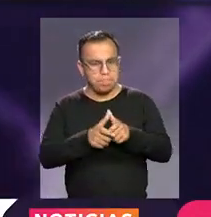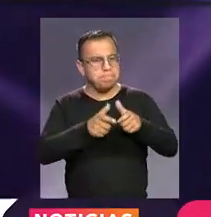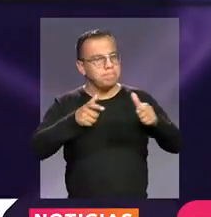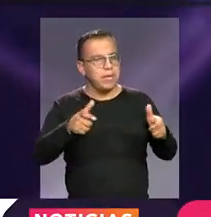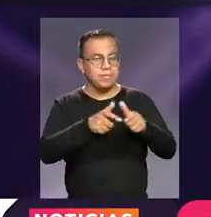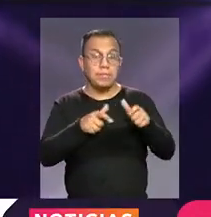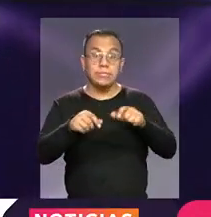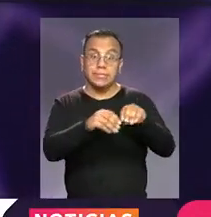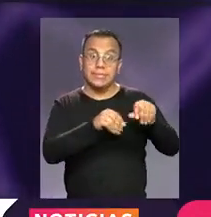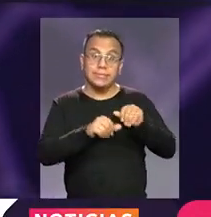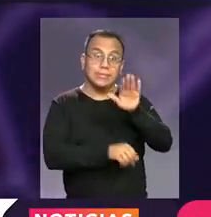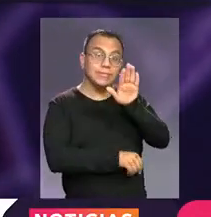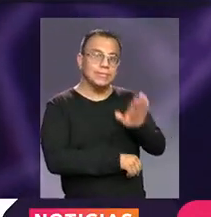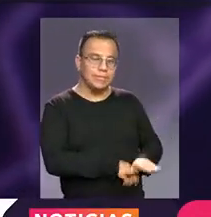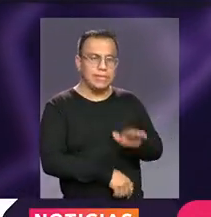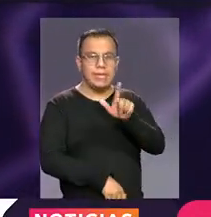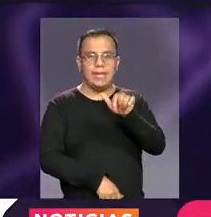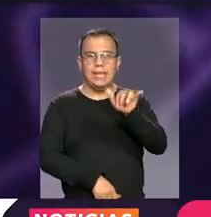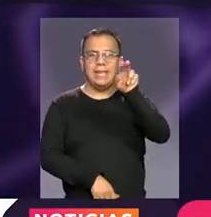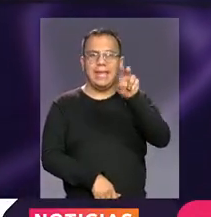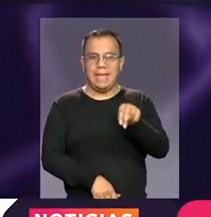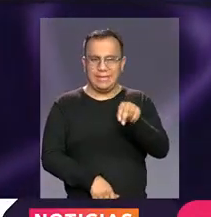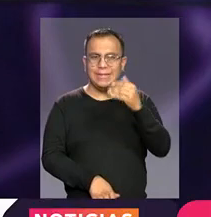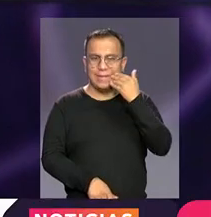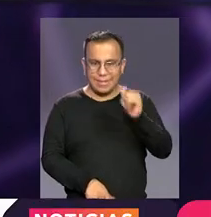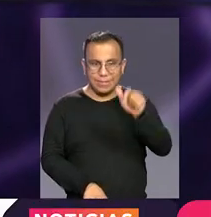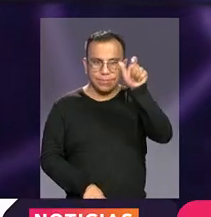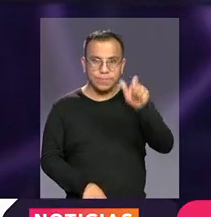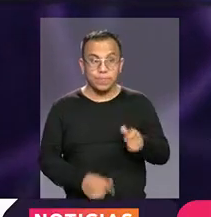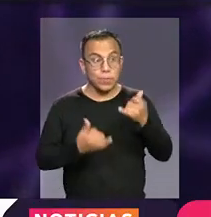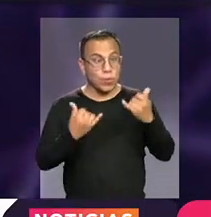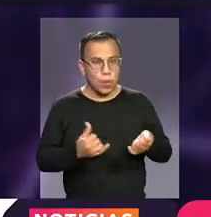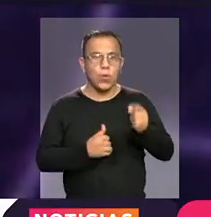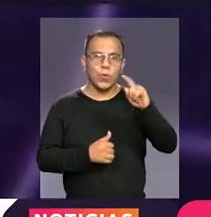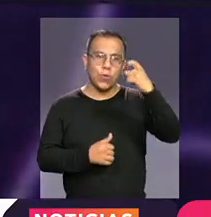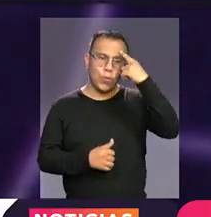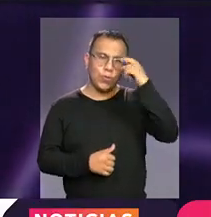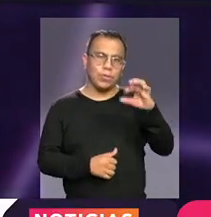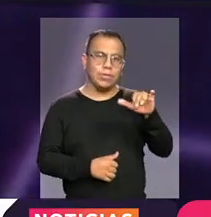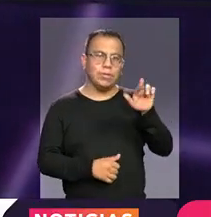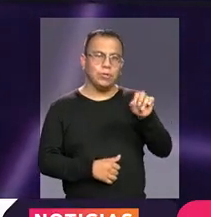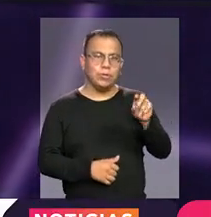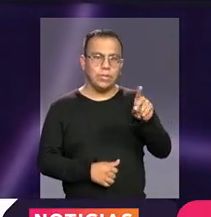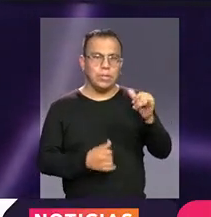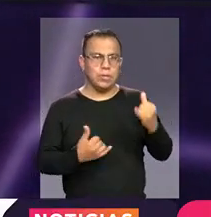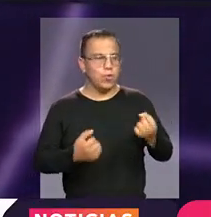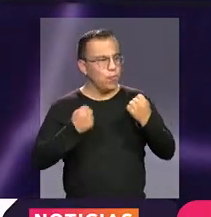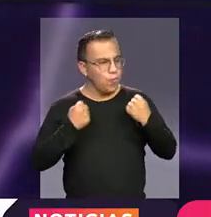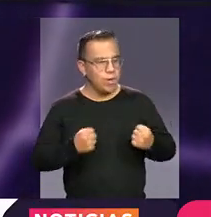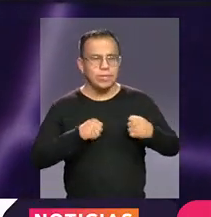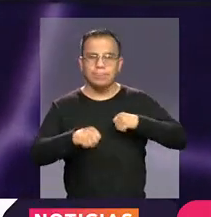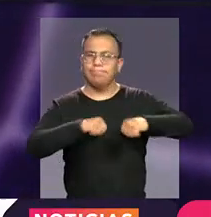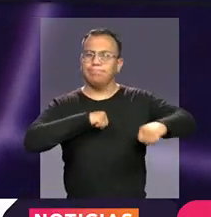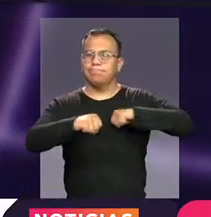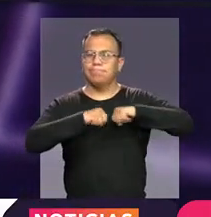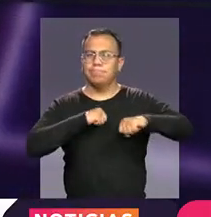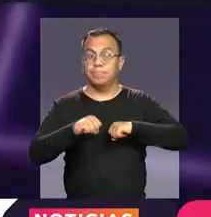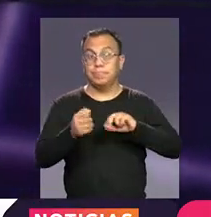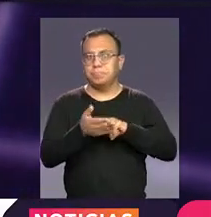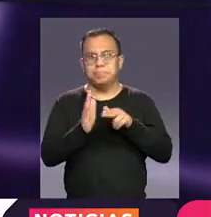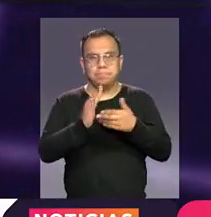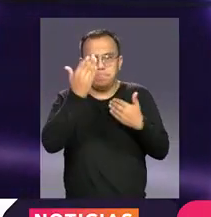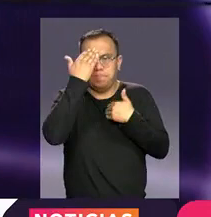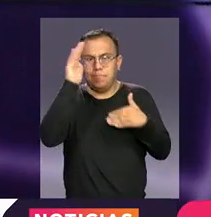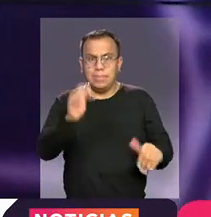es una tierra digamos donde dirían francisca toro que tiene hoy a la gobernadora clara luz roldán tiene mucha fuerza sin duda nadie esperaba que